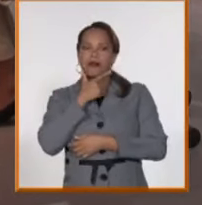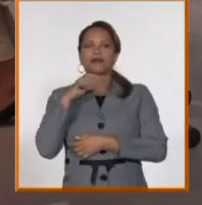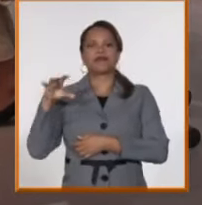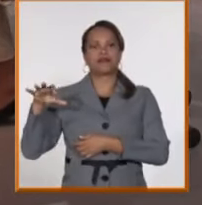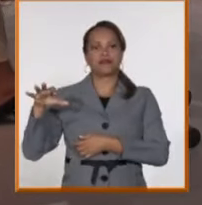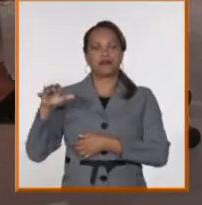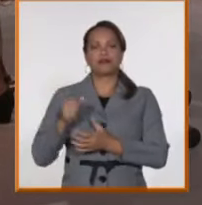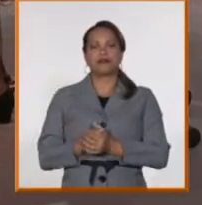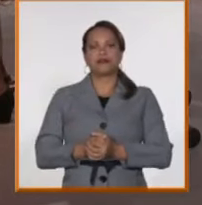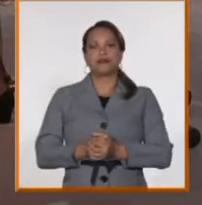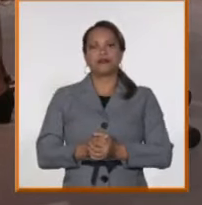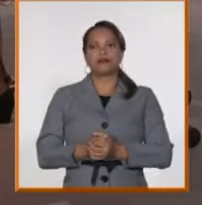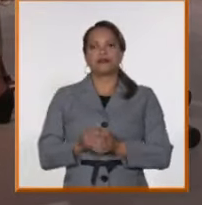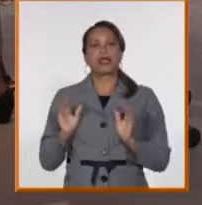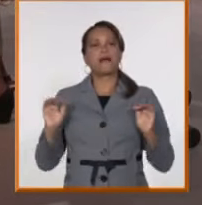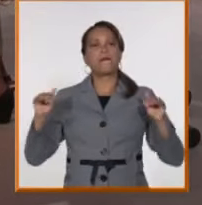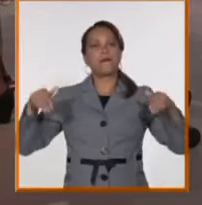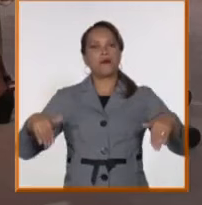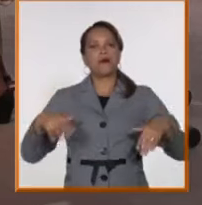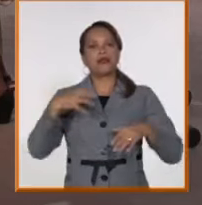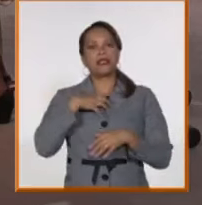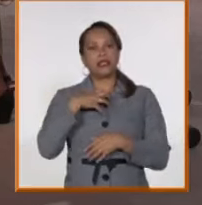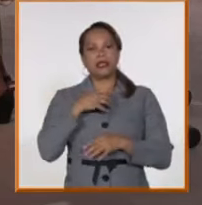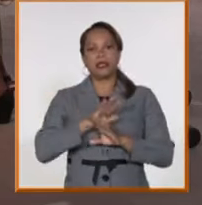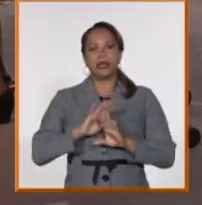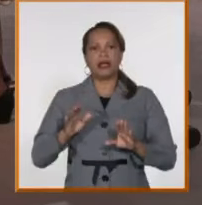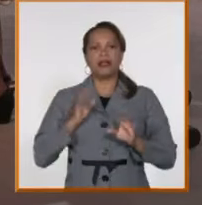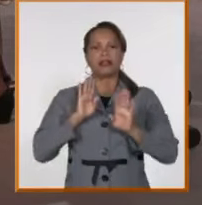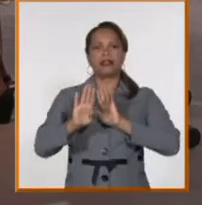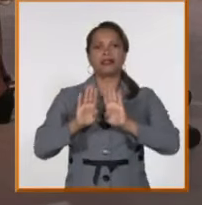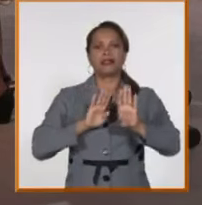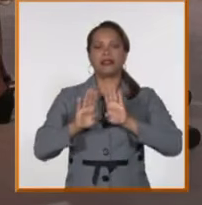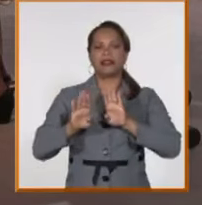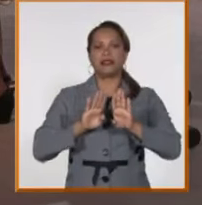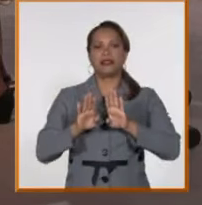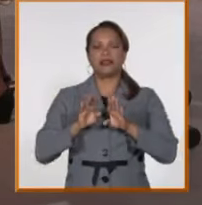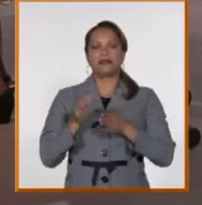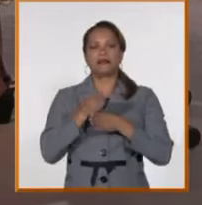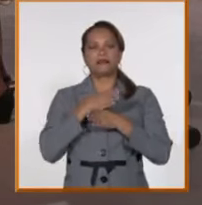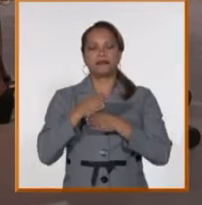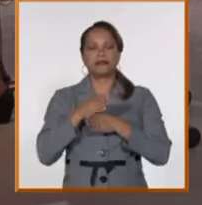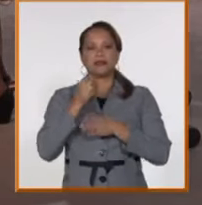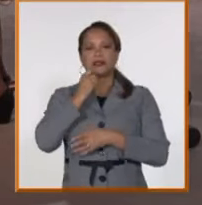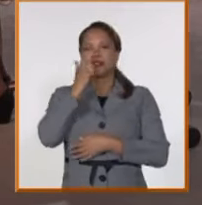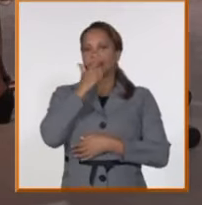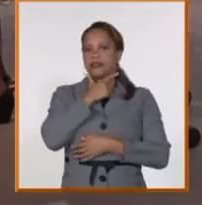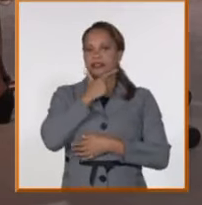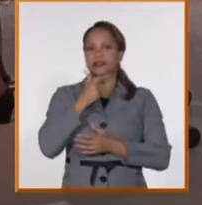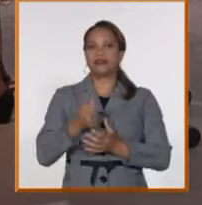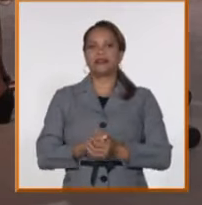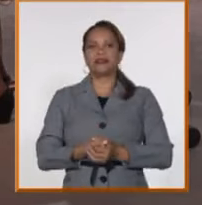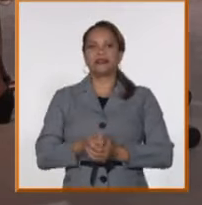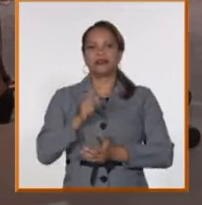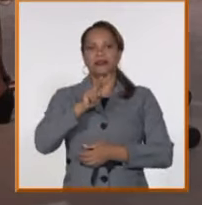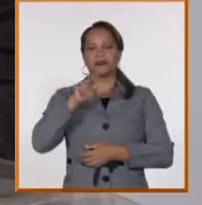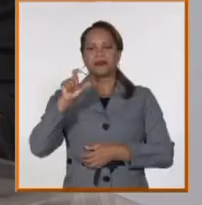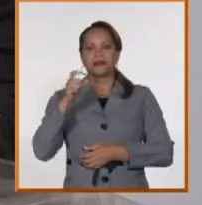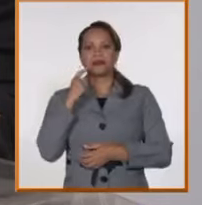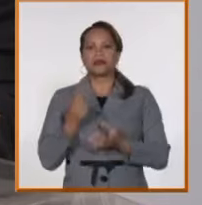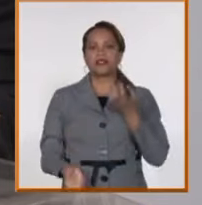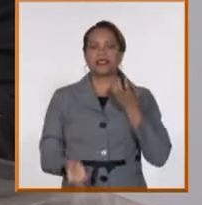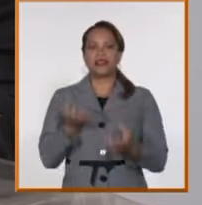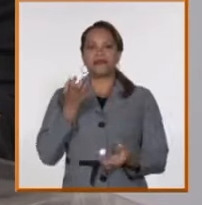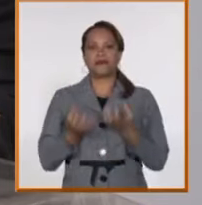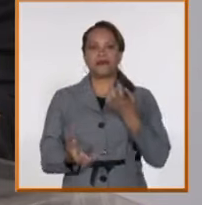mueble ya tiene tiendas en las tunas y tiene puntos de venta en guantánamo en Olguín en ciego en villac Clara en C fuego